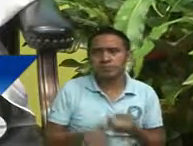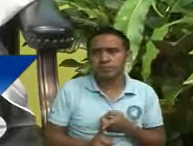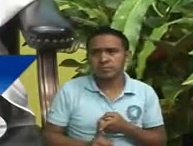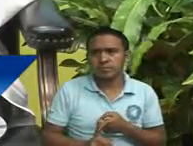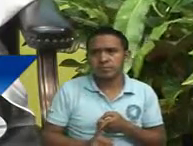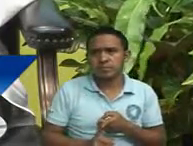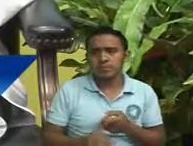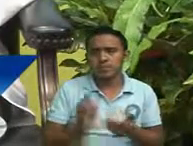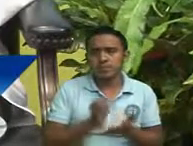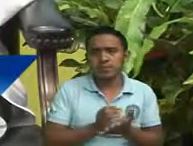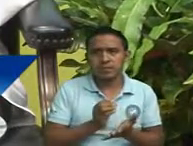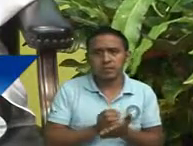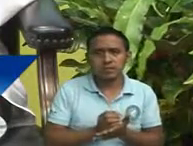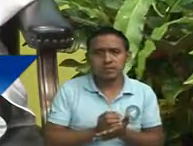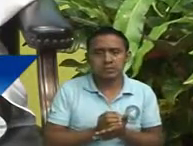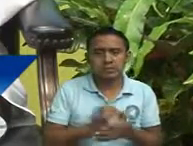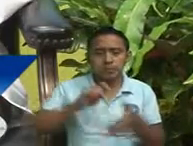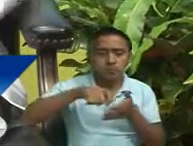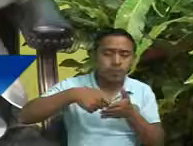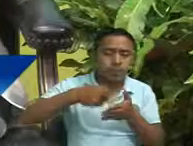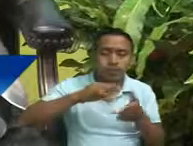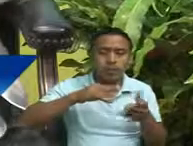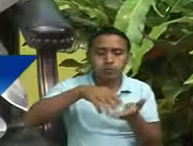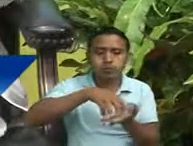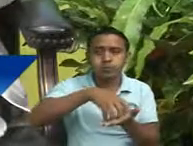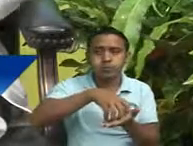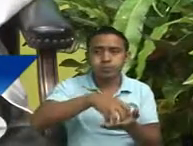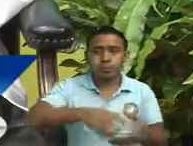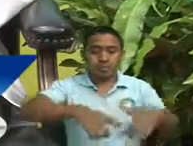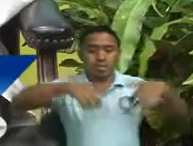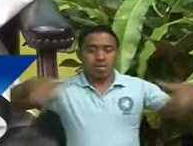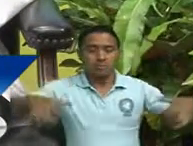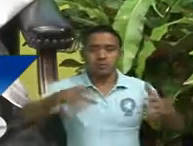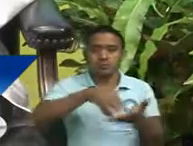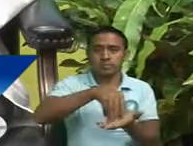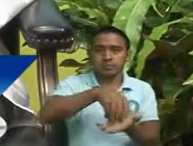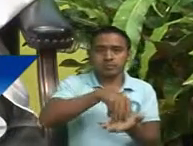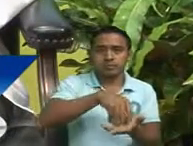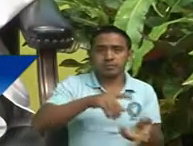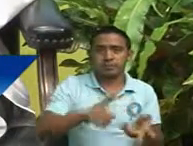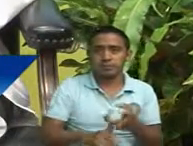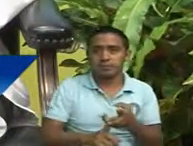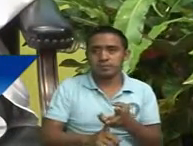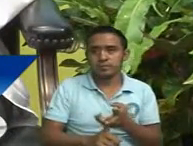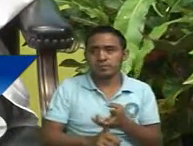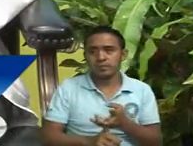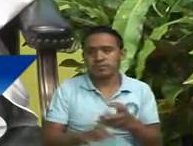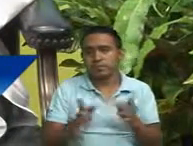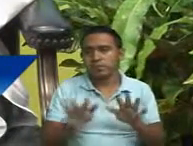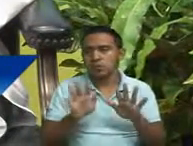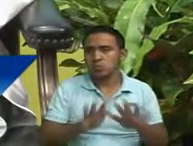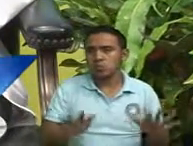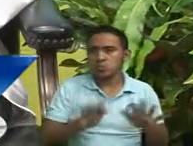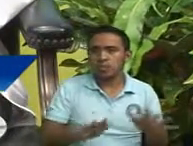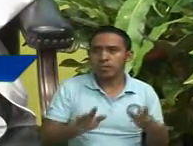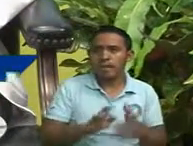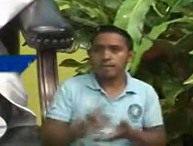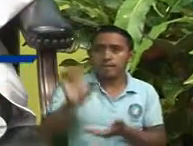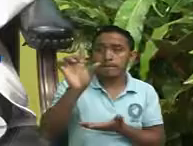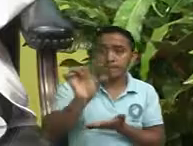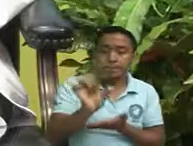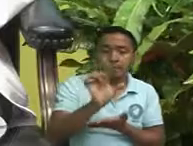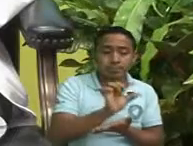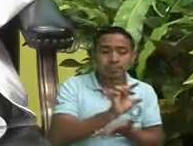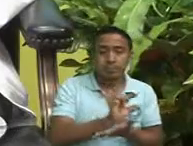Comerte un vasito de 6 onzas de gelatina, no una pana de gelatina. Un arroz de leche, un atolito. Algo, pero en